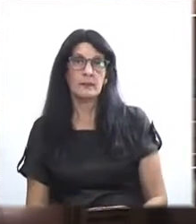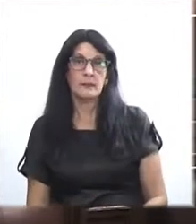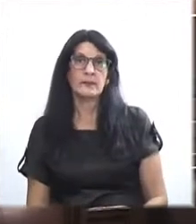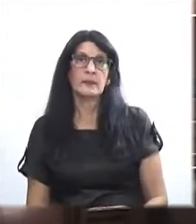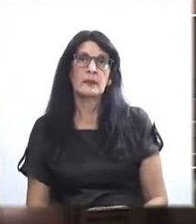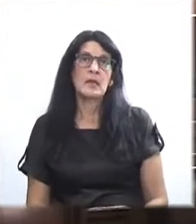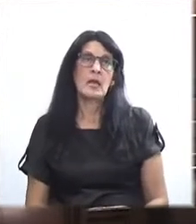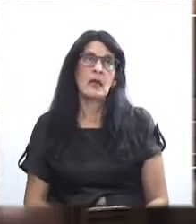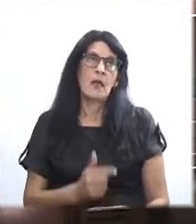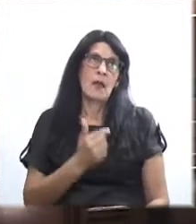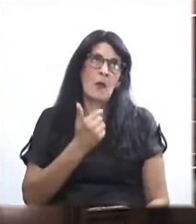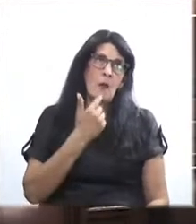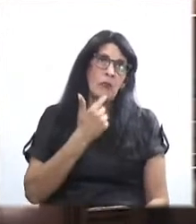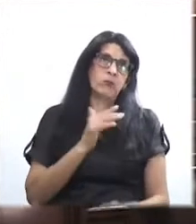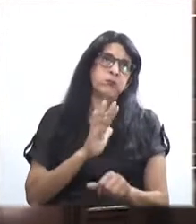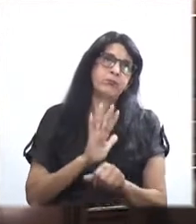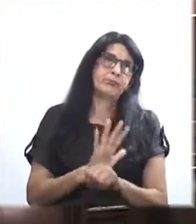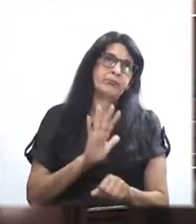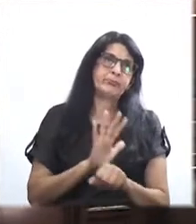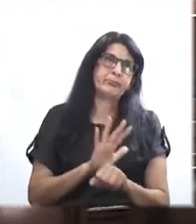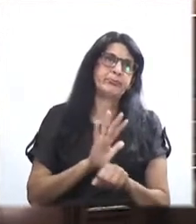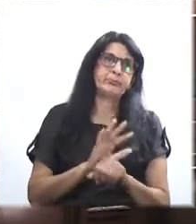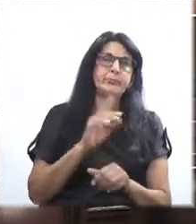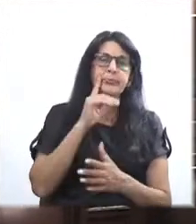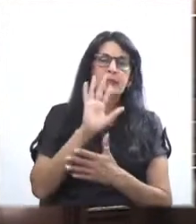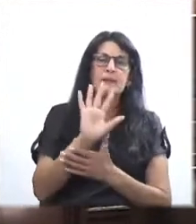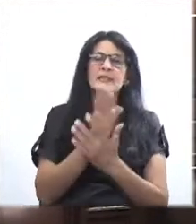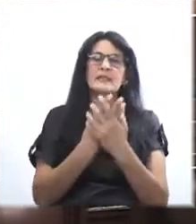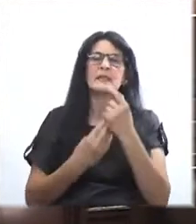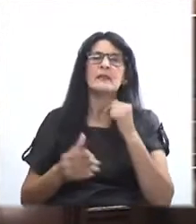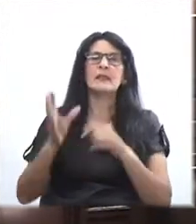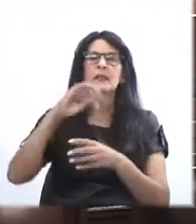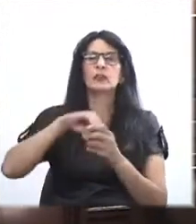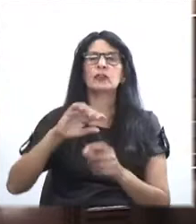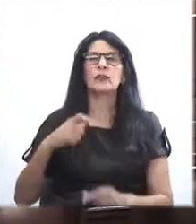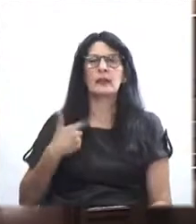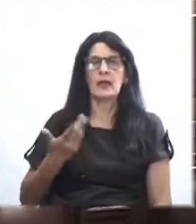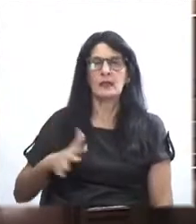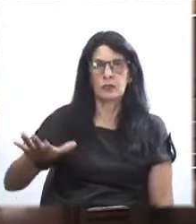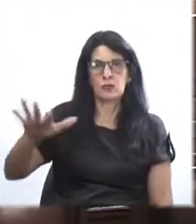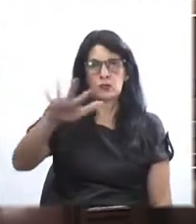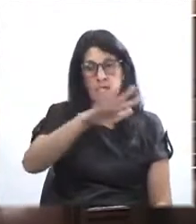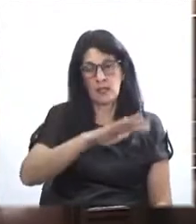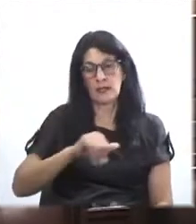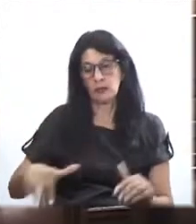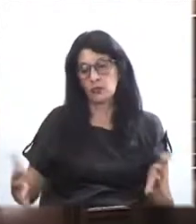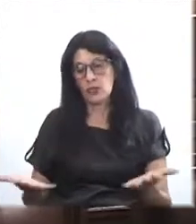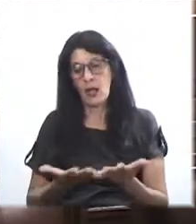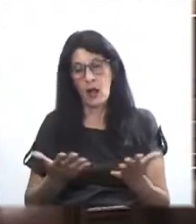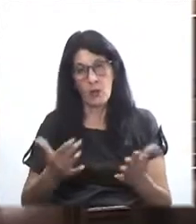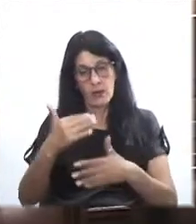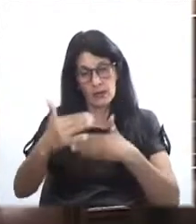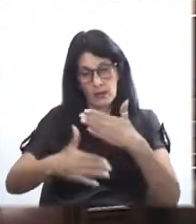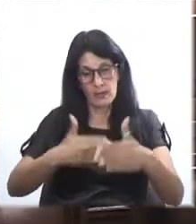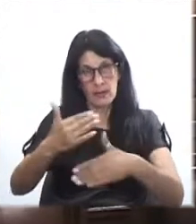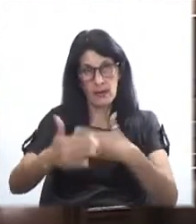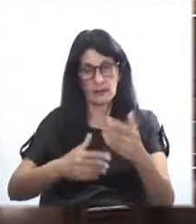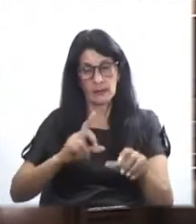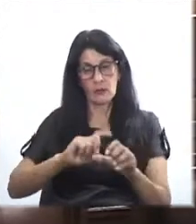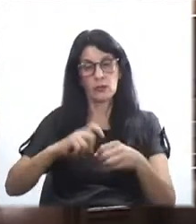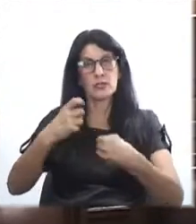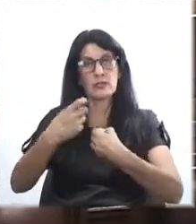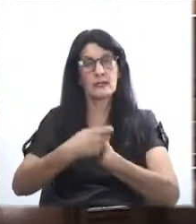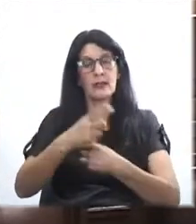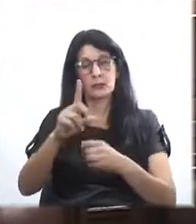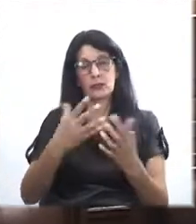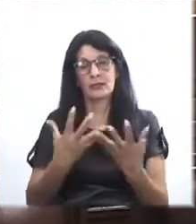es estar visible en la sociedad. Entonces, de ahora en adelante, los sindicatos que